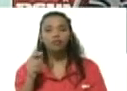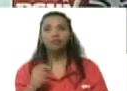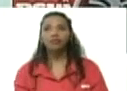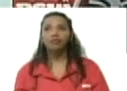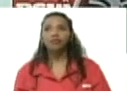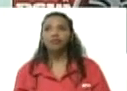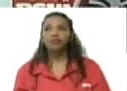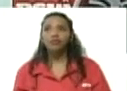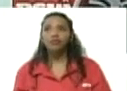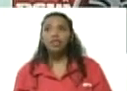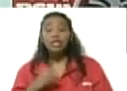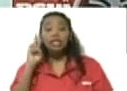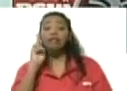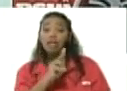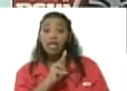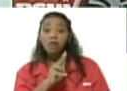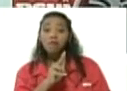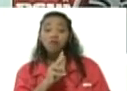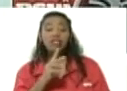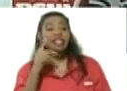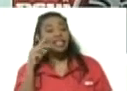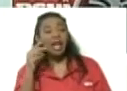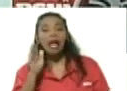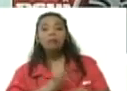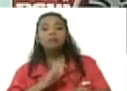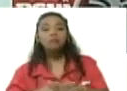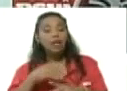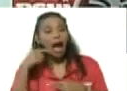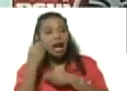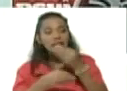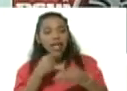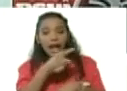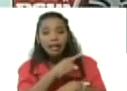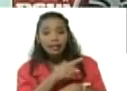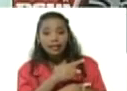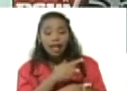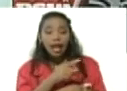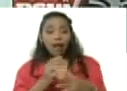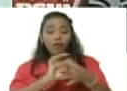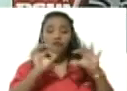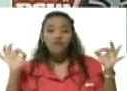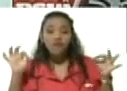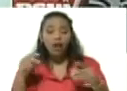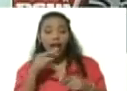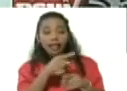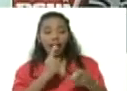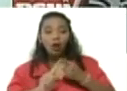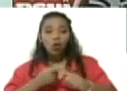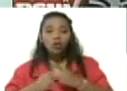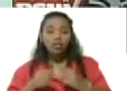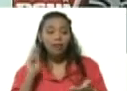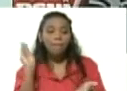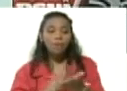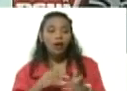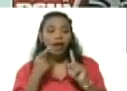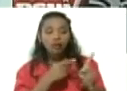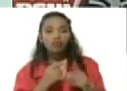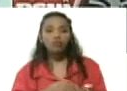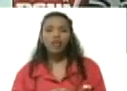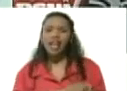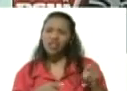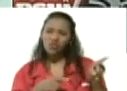y veremos a ver qué es capaz de hacer el Comité Olímpico Internacional ante estas cosas, ¿no? A ver si ponen... Eso se parece mucho,